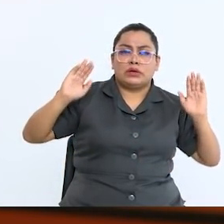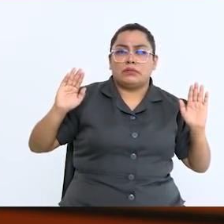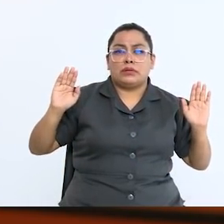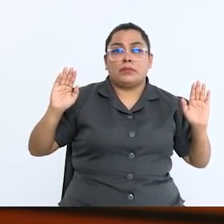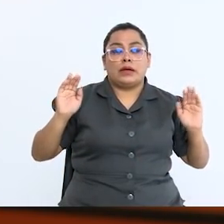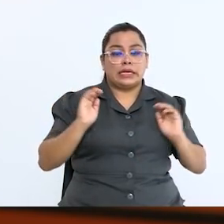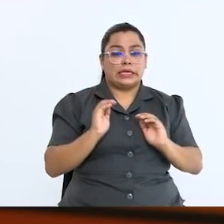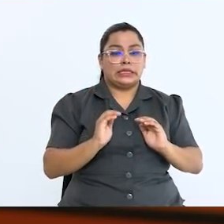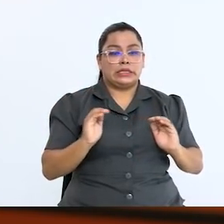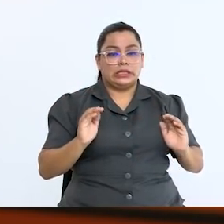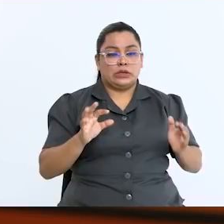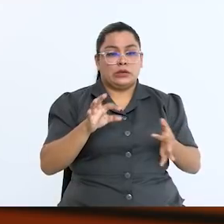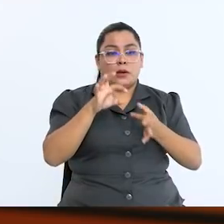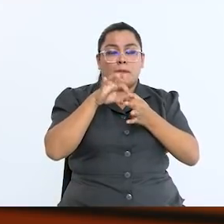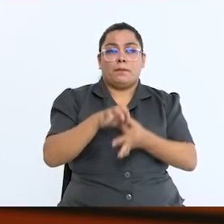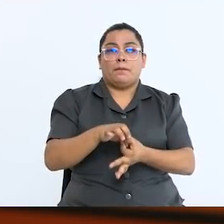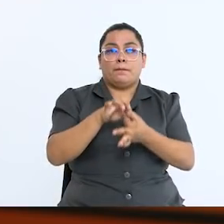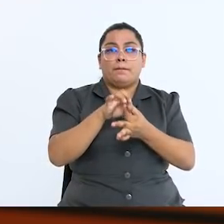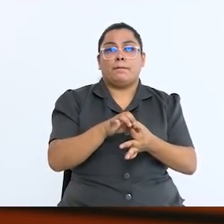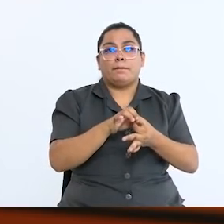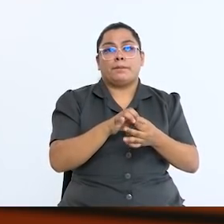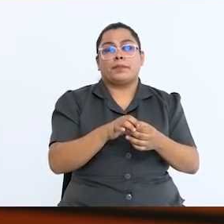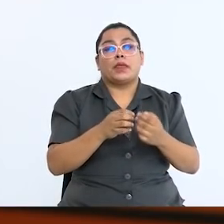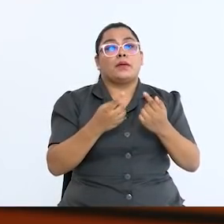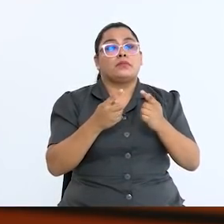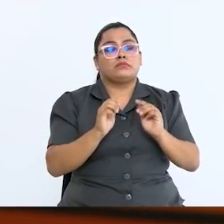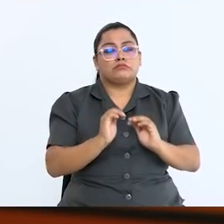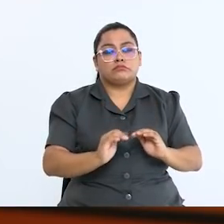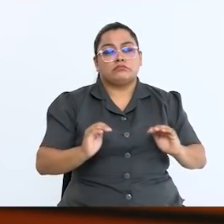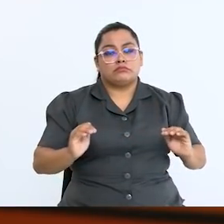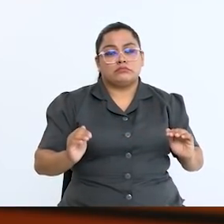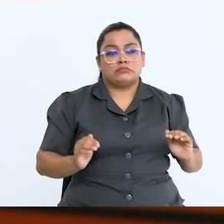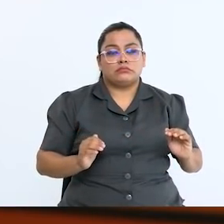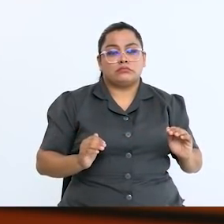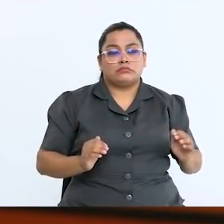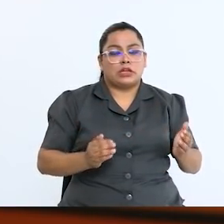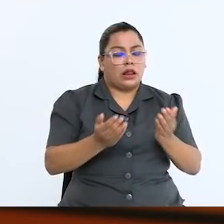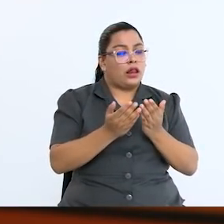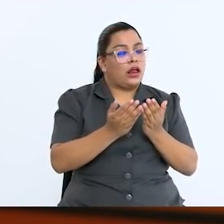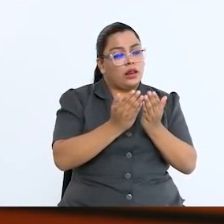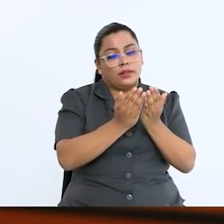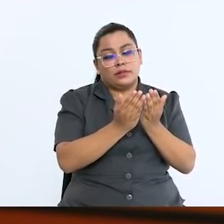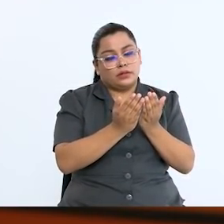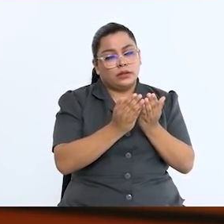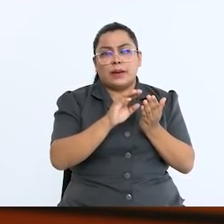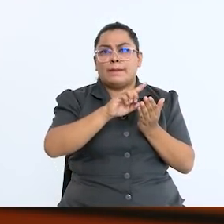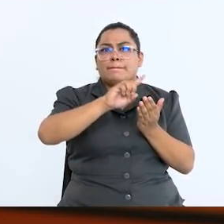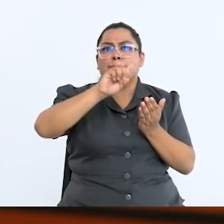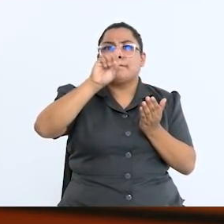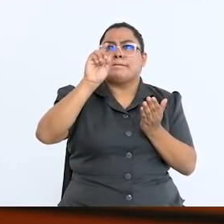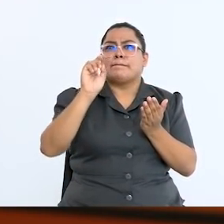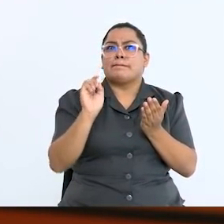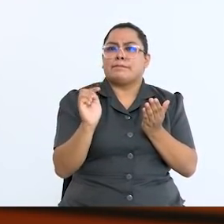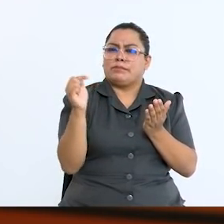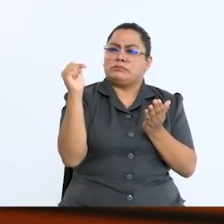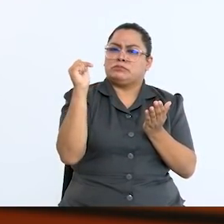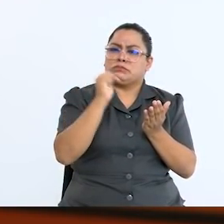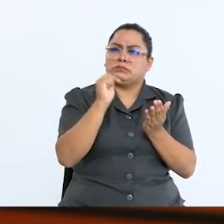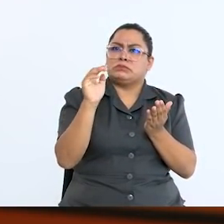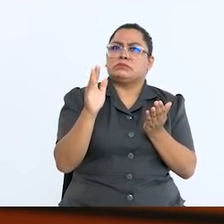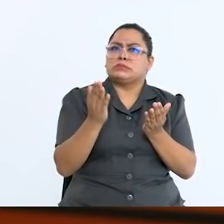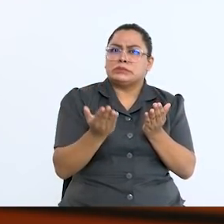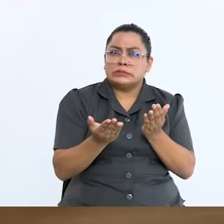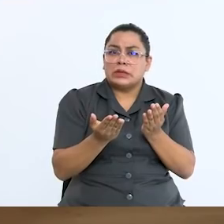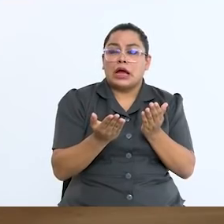sabe responder, el niño solo está decodificando. Pero cuando el niño lee el texto y le hacemos preguntas sobre lo que leyó